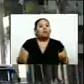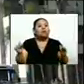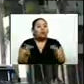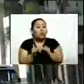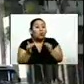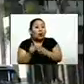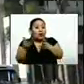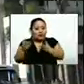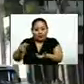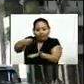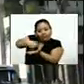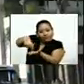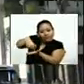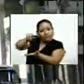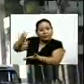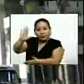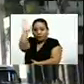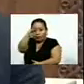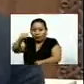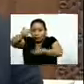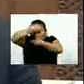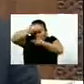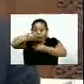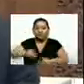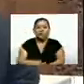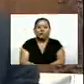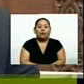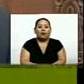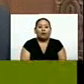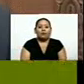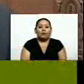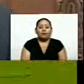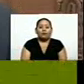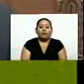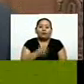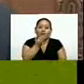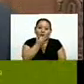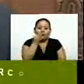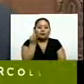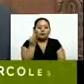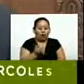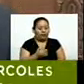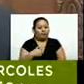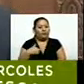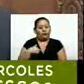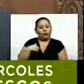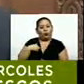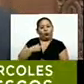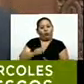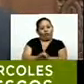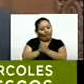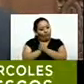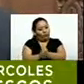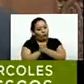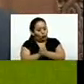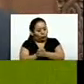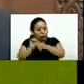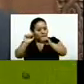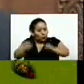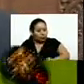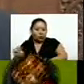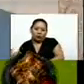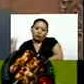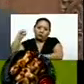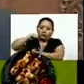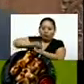buscan con Rabat, la capital marroquí. Es un verdadero orgullo poder estar fortaleciendo esos lazos y amistad entre nuestros